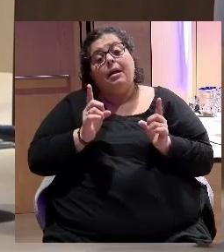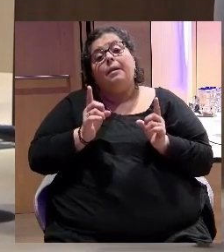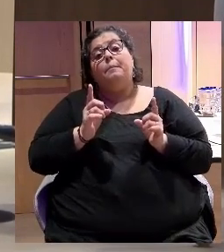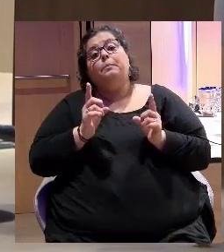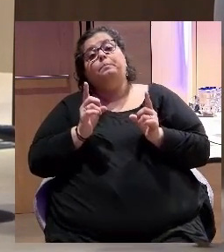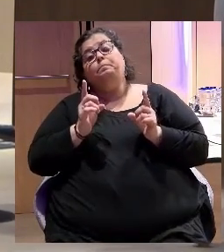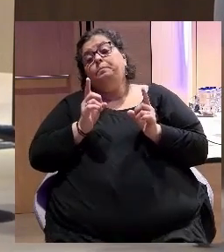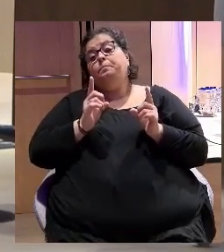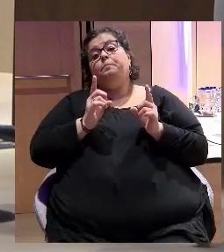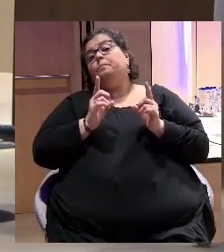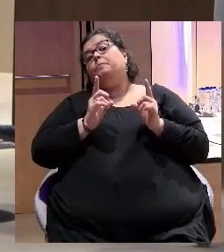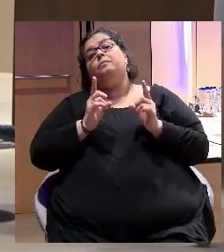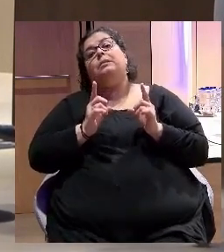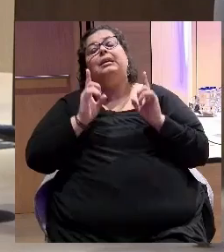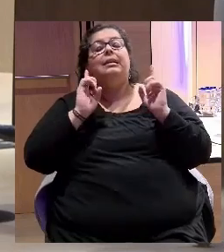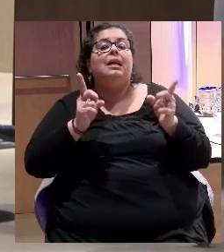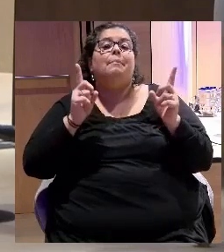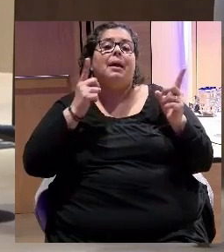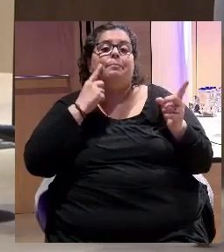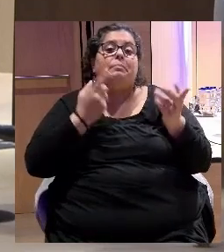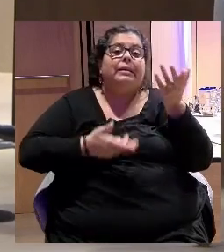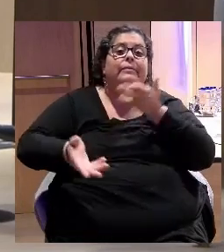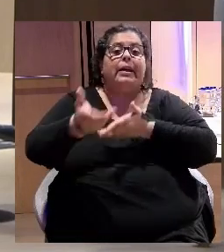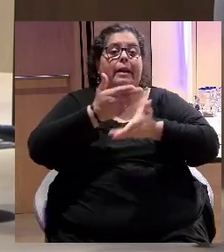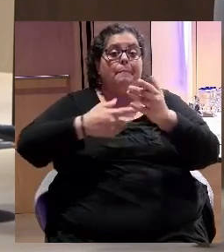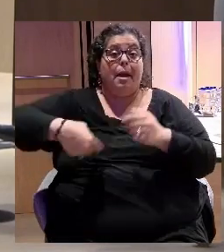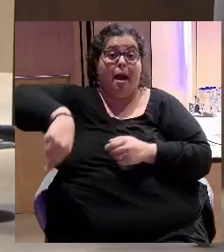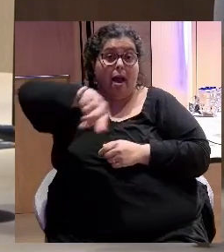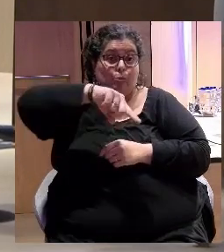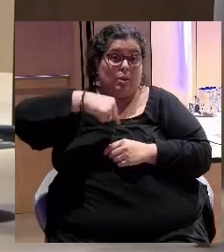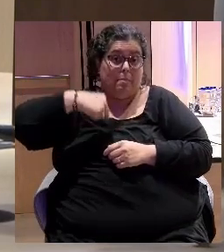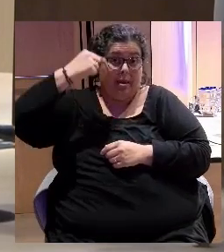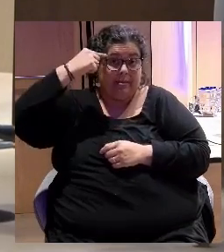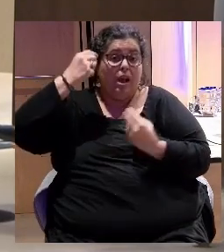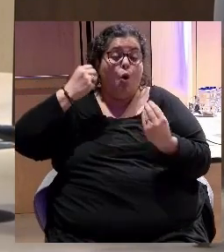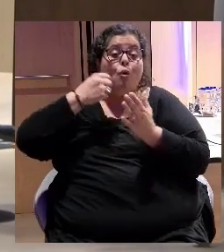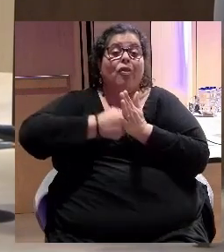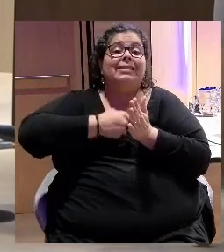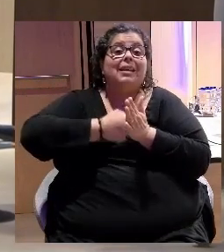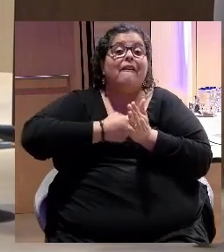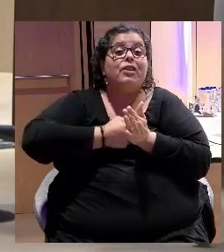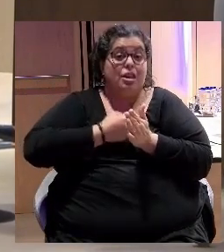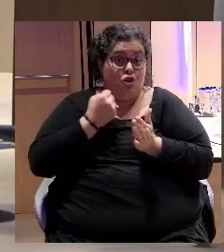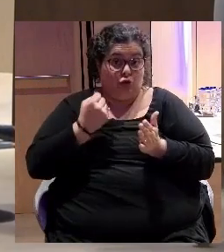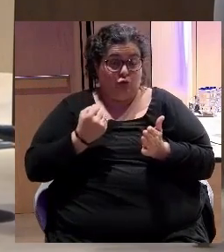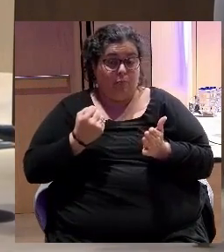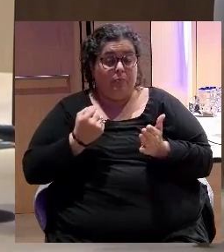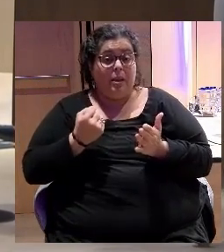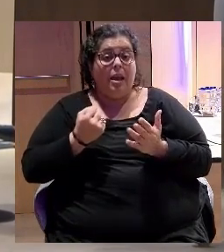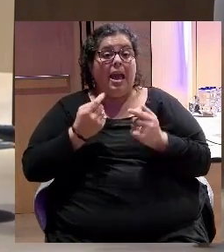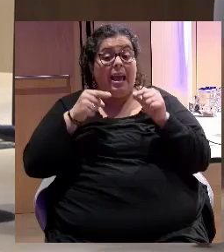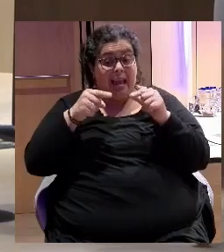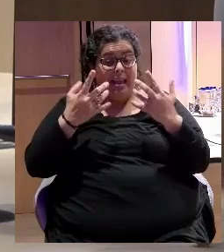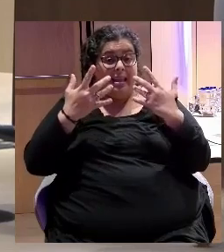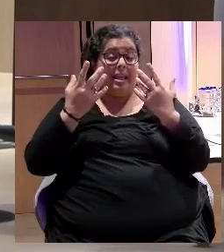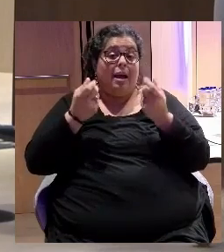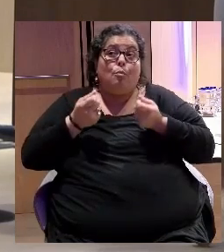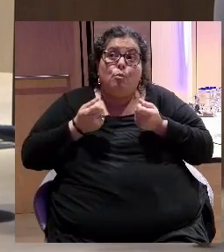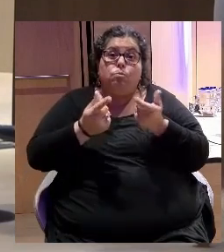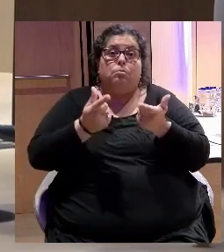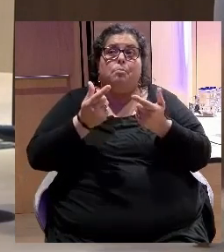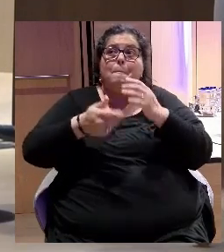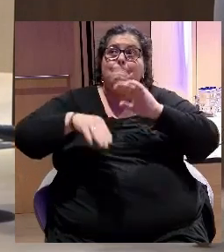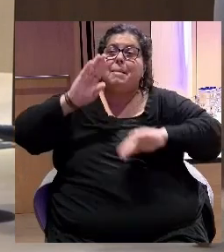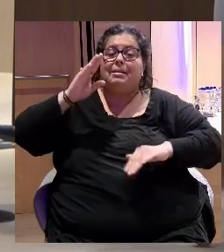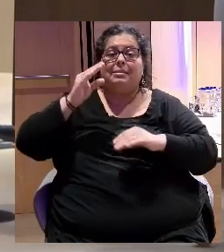Y también un poco intercambiar, si les parece, sobre los desafíos, ¿no?, que esta inclusión de herramientas